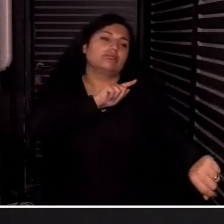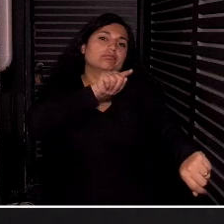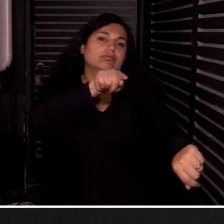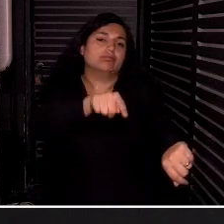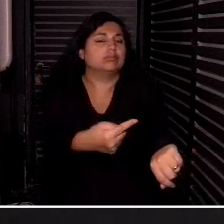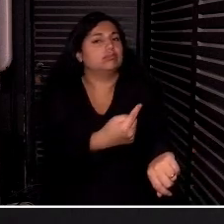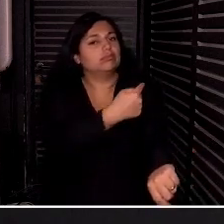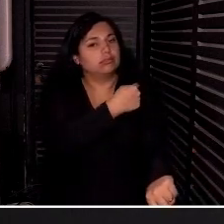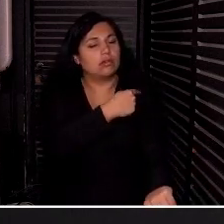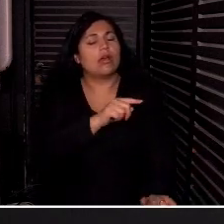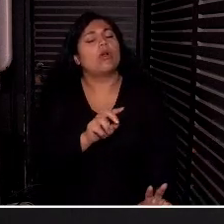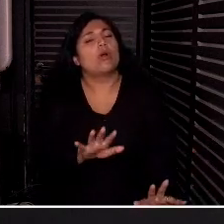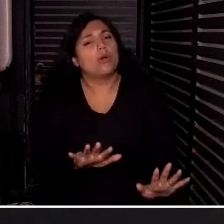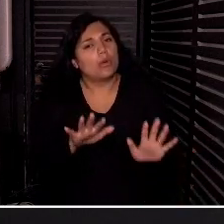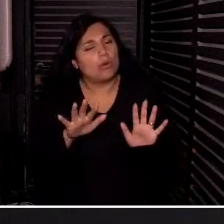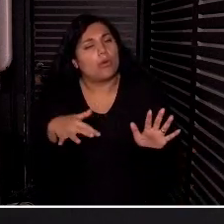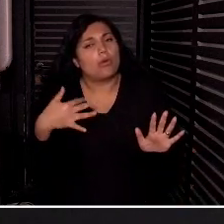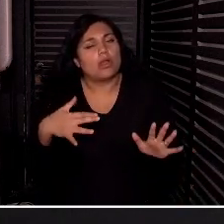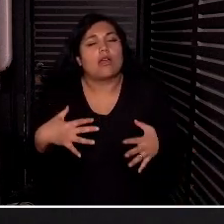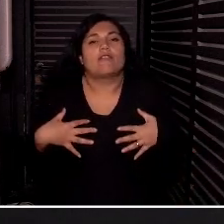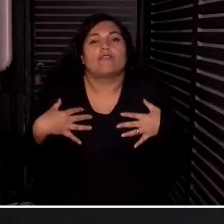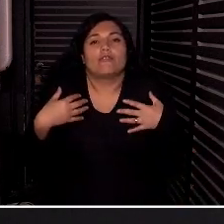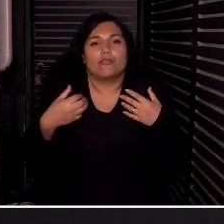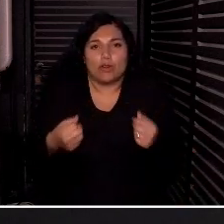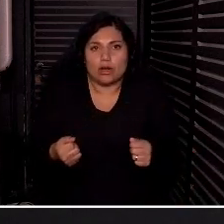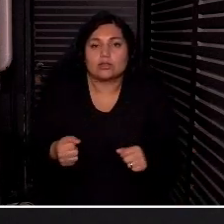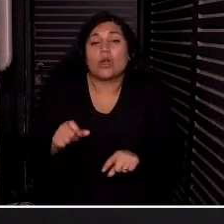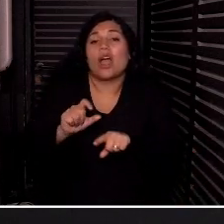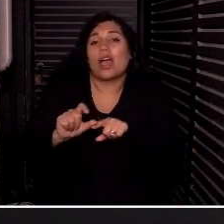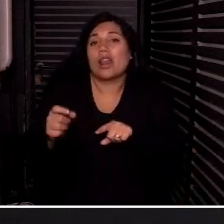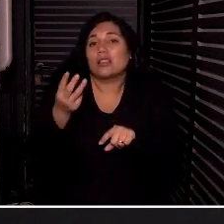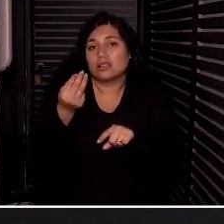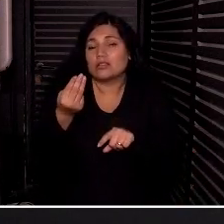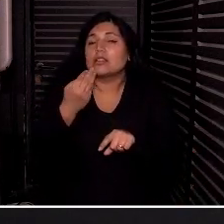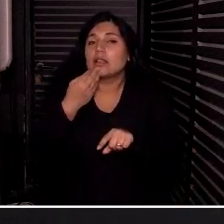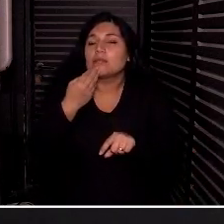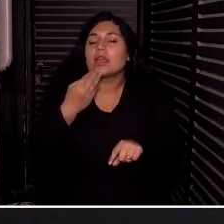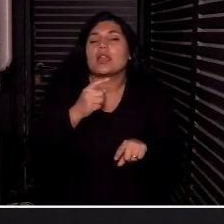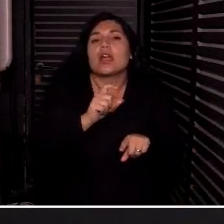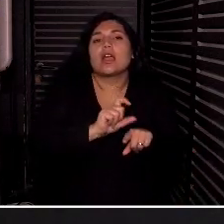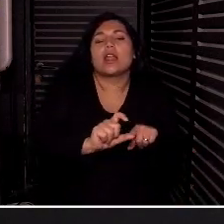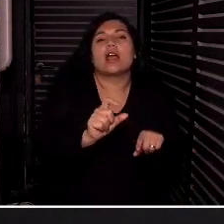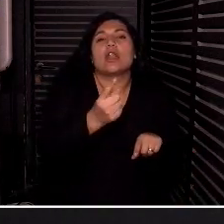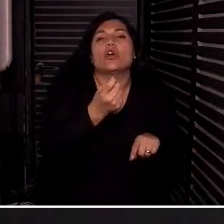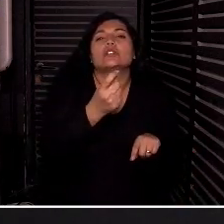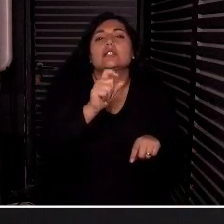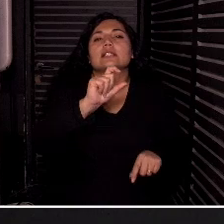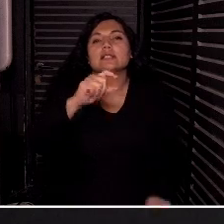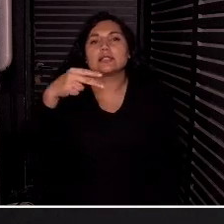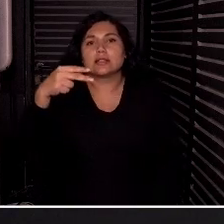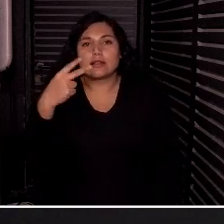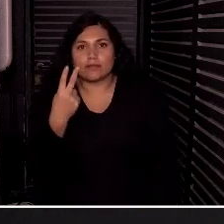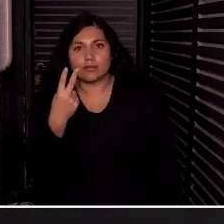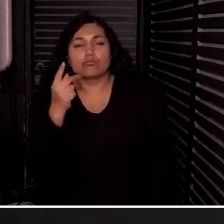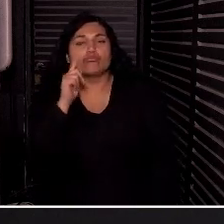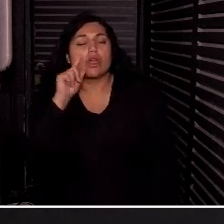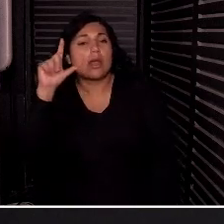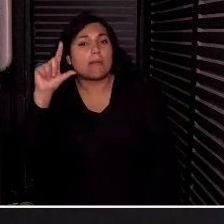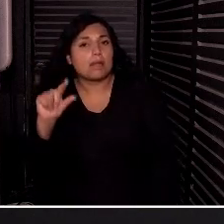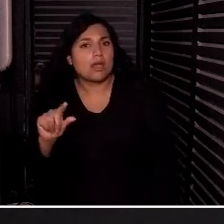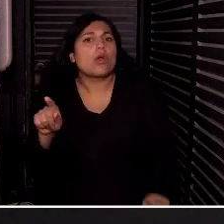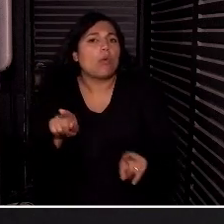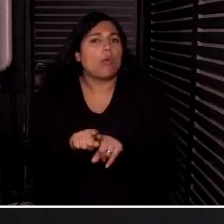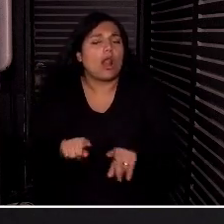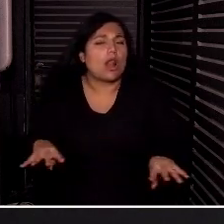valoro fuertemente el esfuerzo que principalmente hace Canal 13 y también televisión que si bien tiene menos cantidad sostiene una tremenda